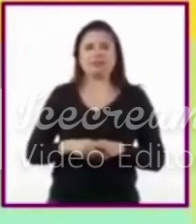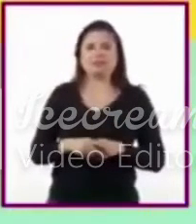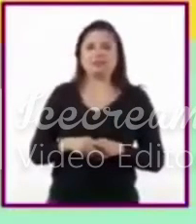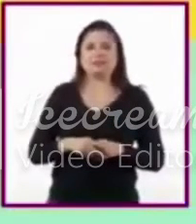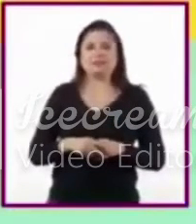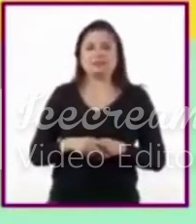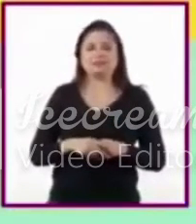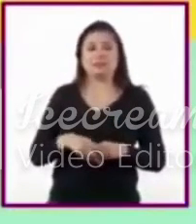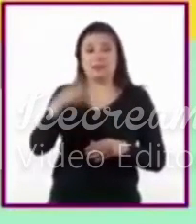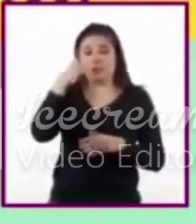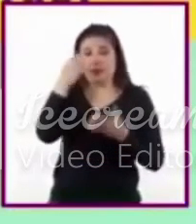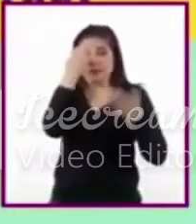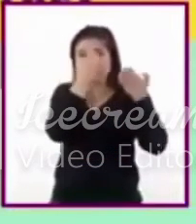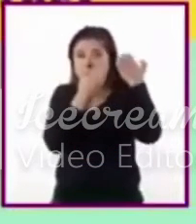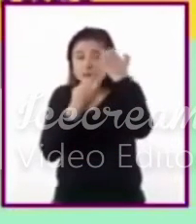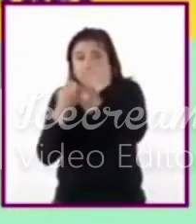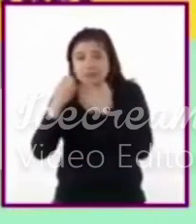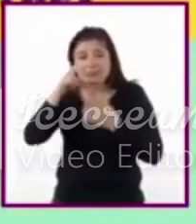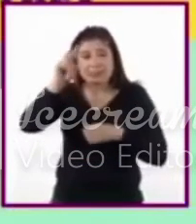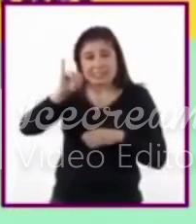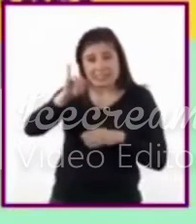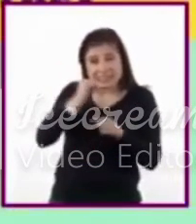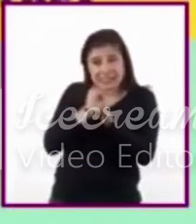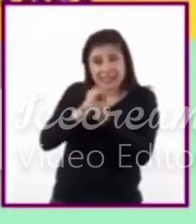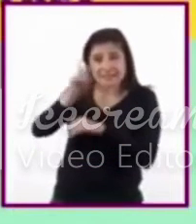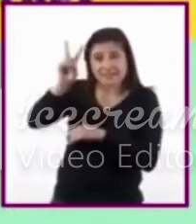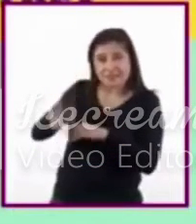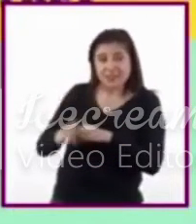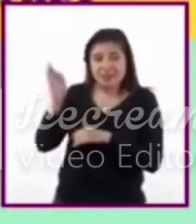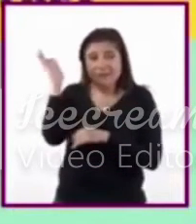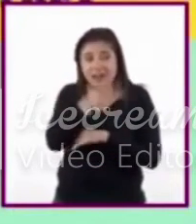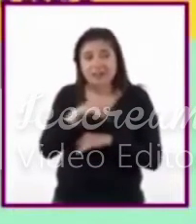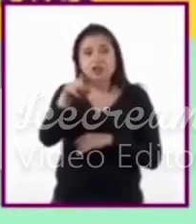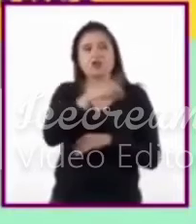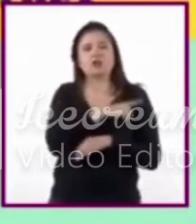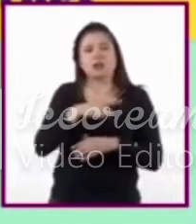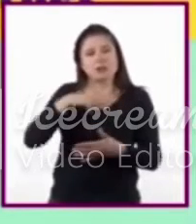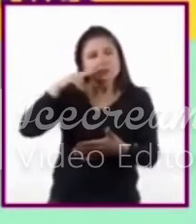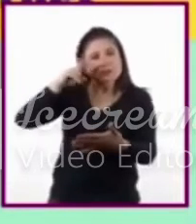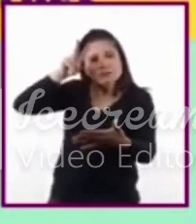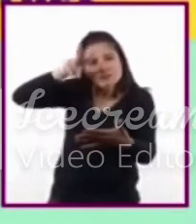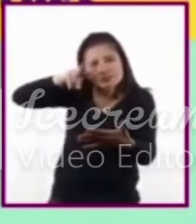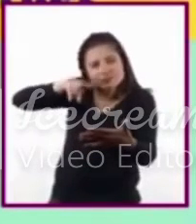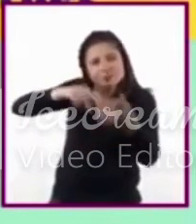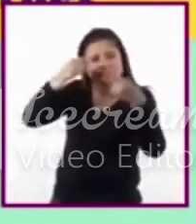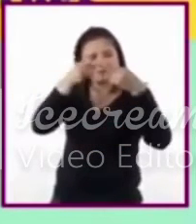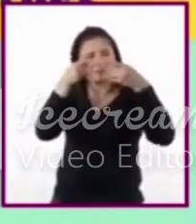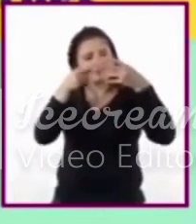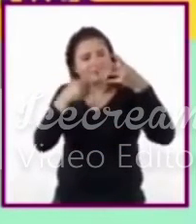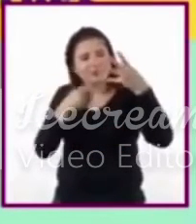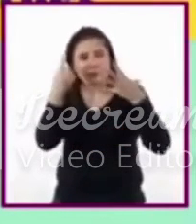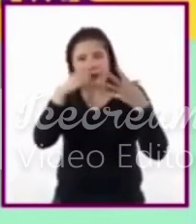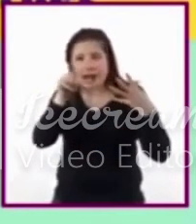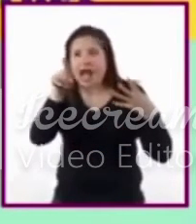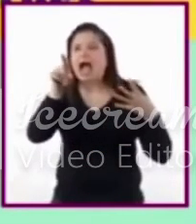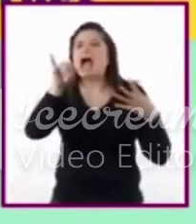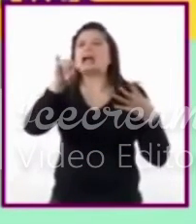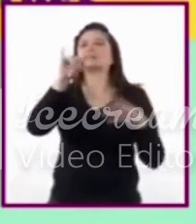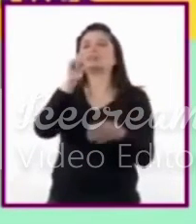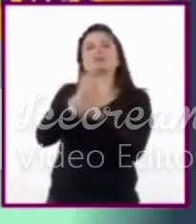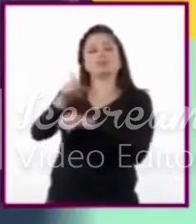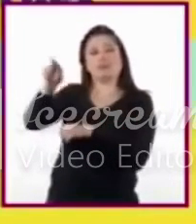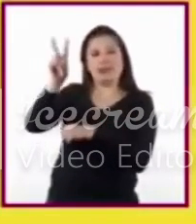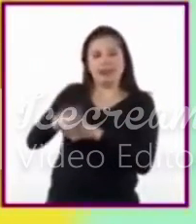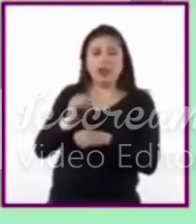Para evaluar la información disponible en Internet, se debe contar con criterios que ayuden a seleccionar información verídica en la